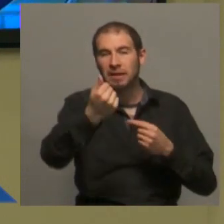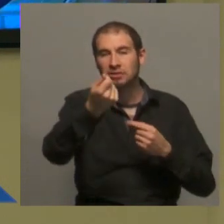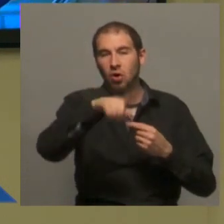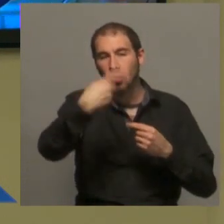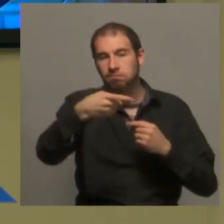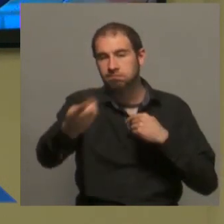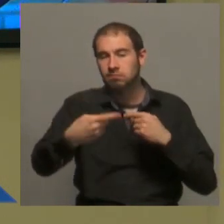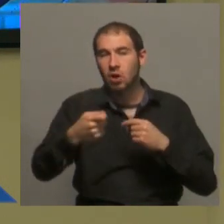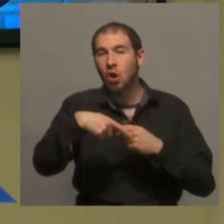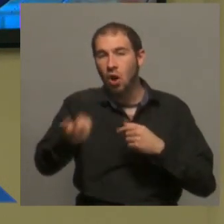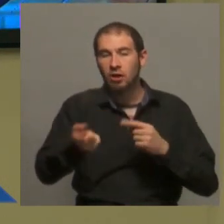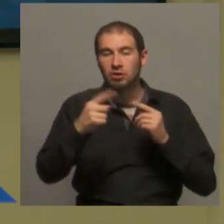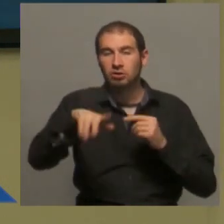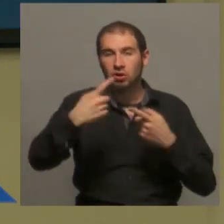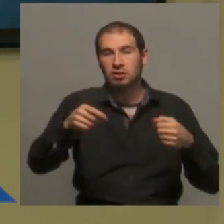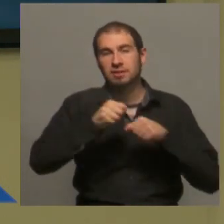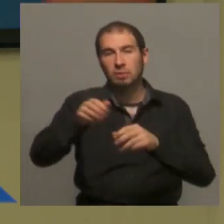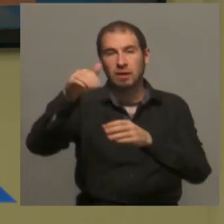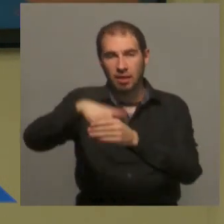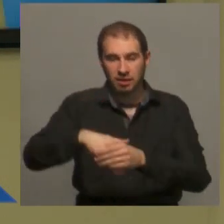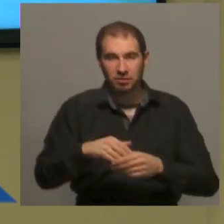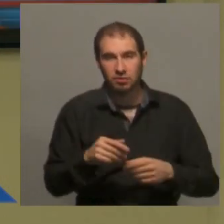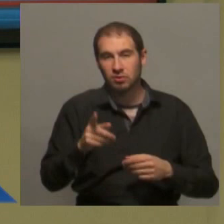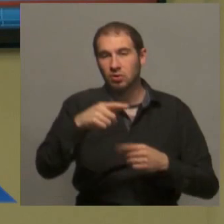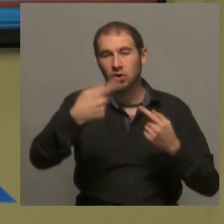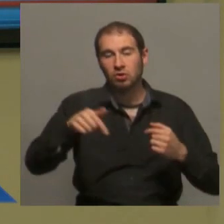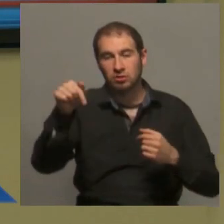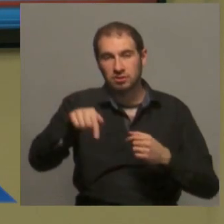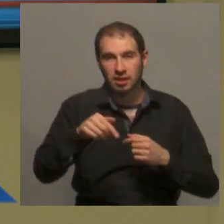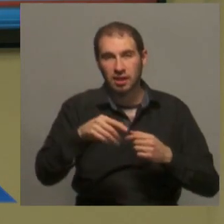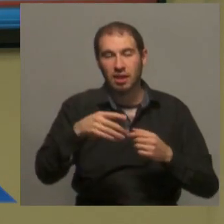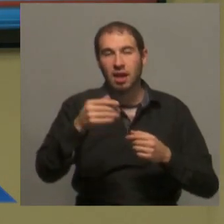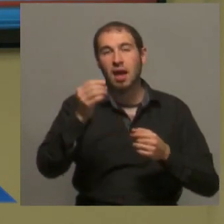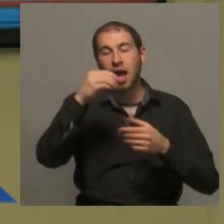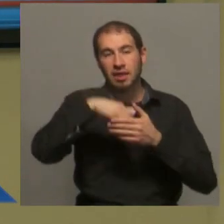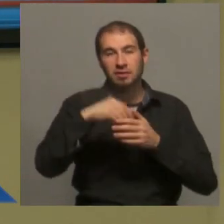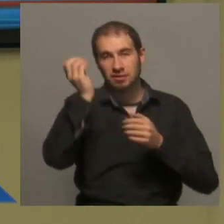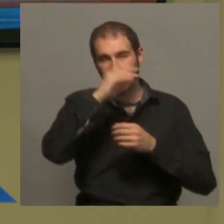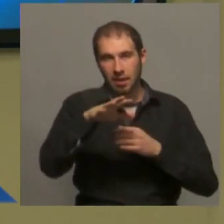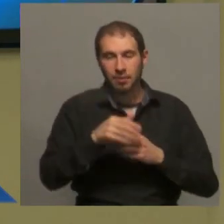un aumento de precios en los productos en las góndolas, sobre todo los productos que se derivan desde el